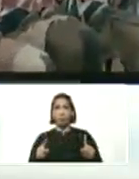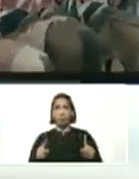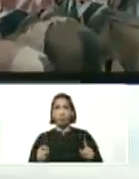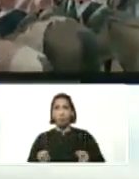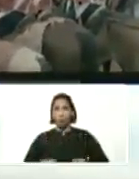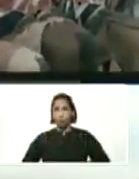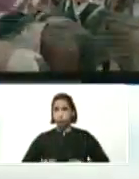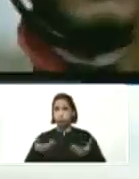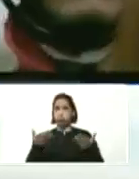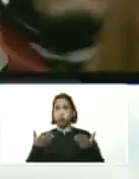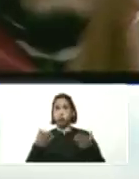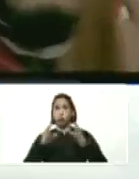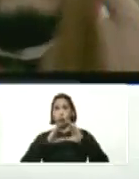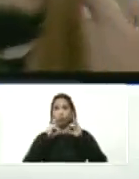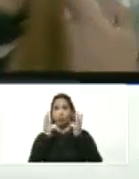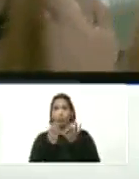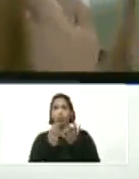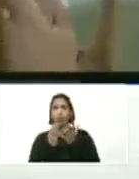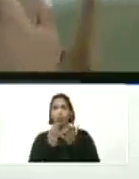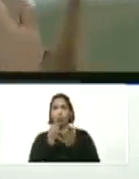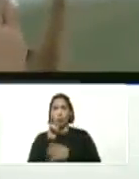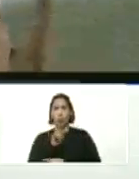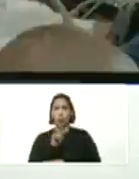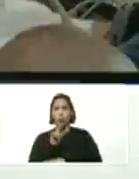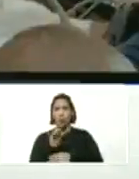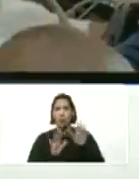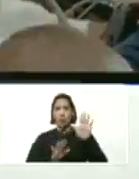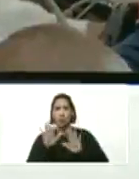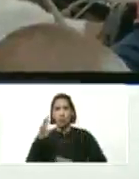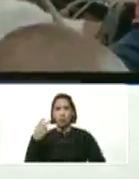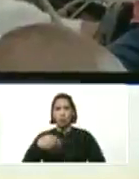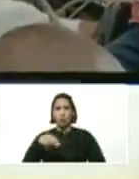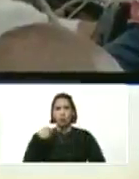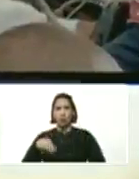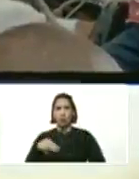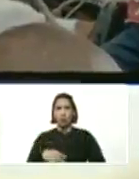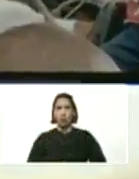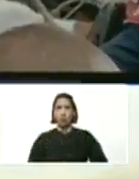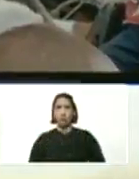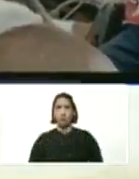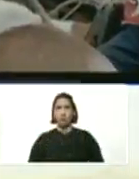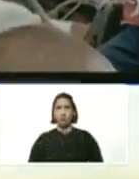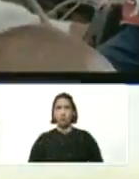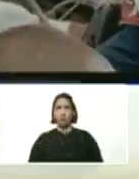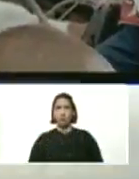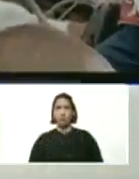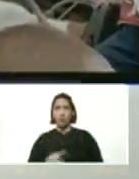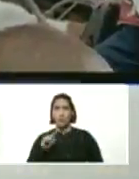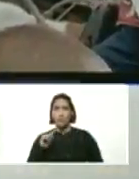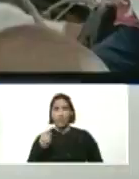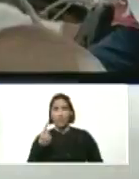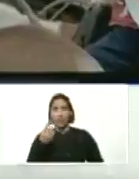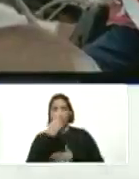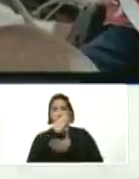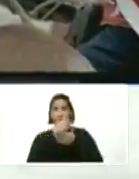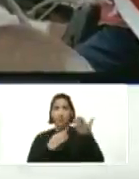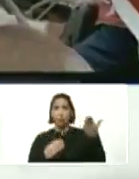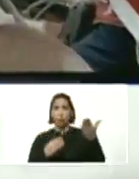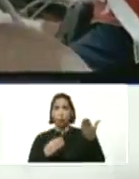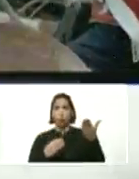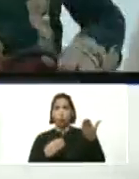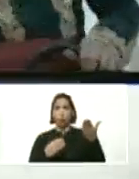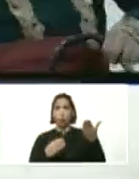mundial el lunes 15 de noviembre del primer capítulo